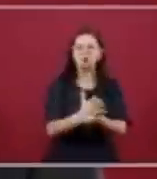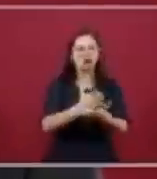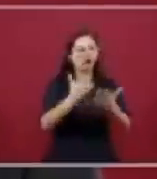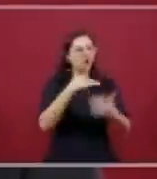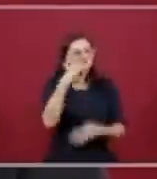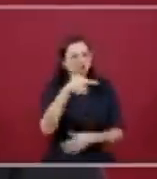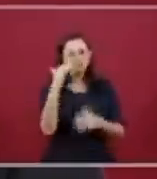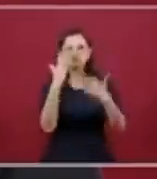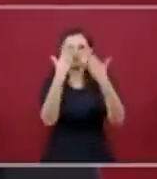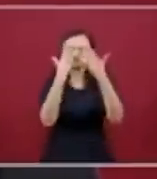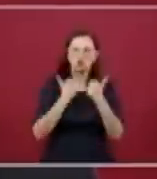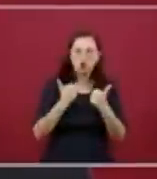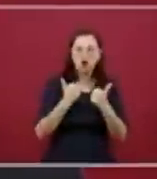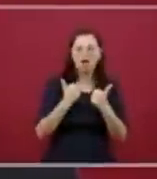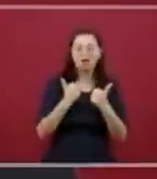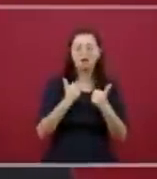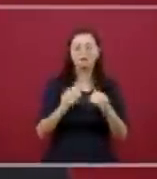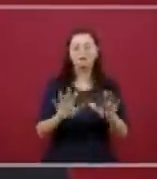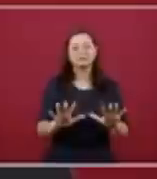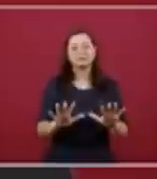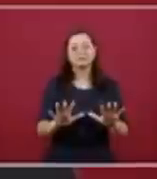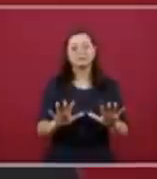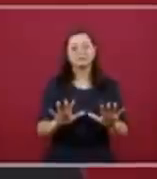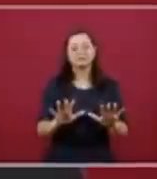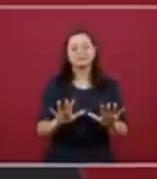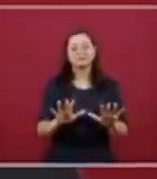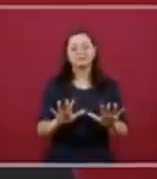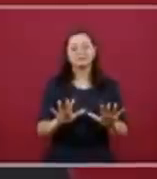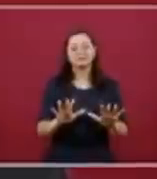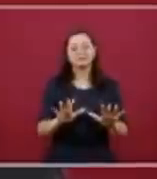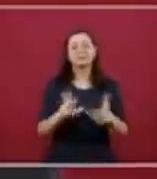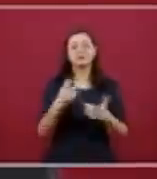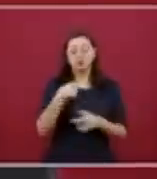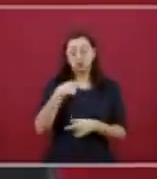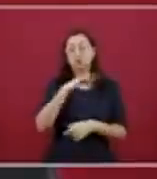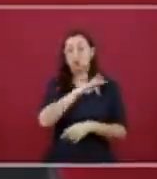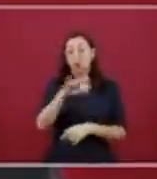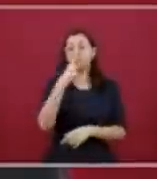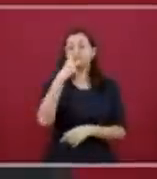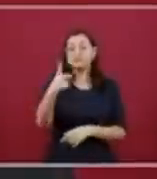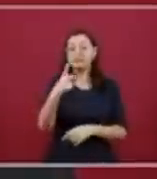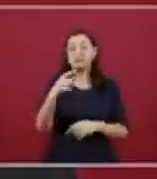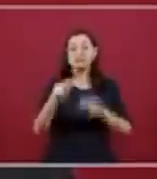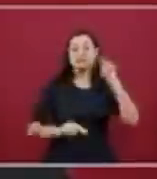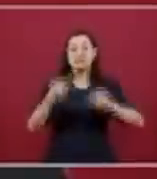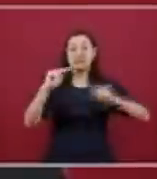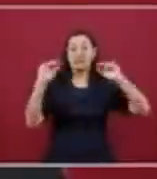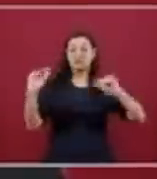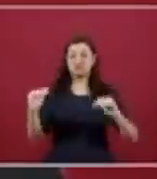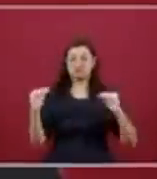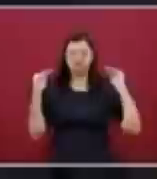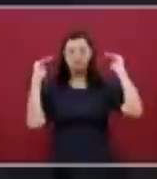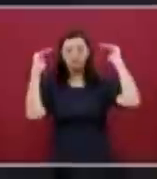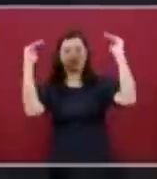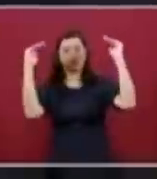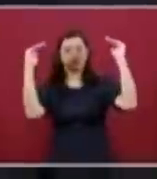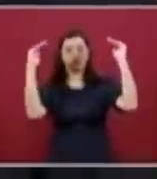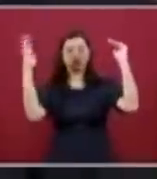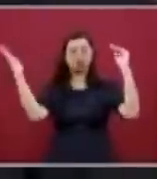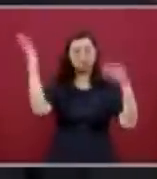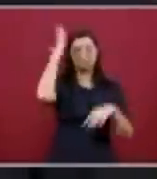que no hay corrupción ya, arriba, pero todavía